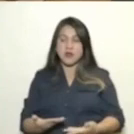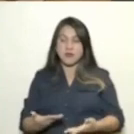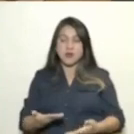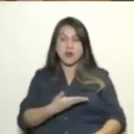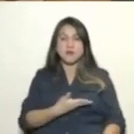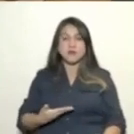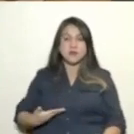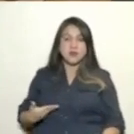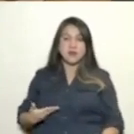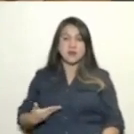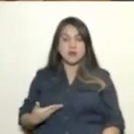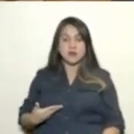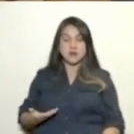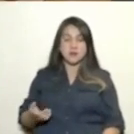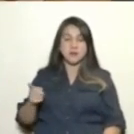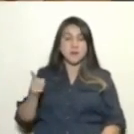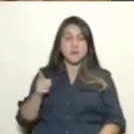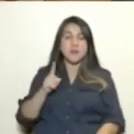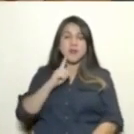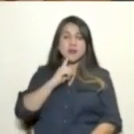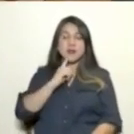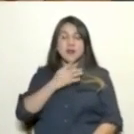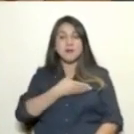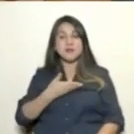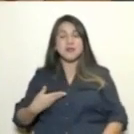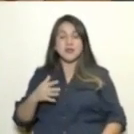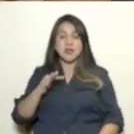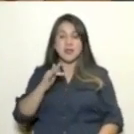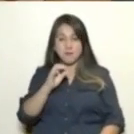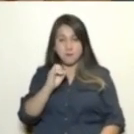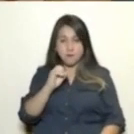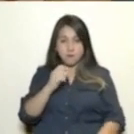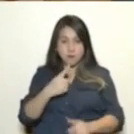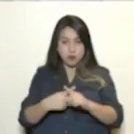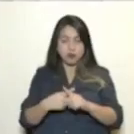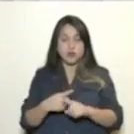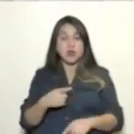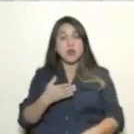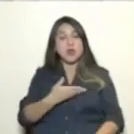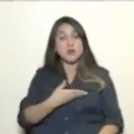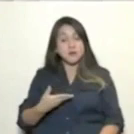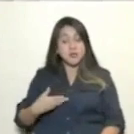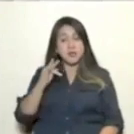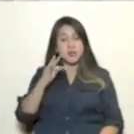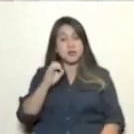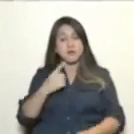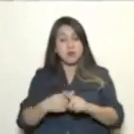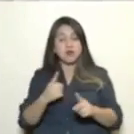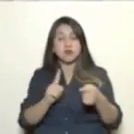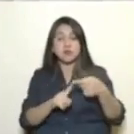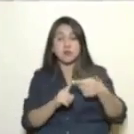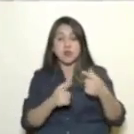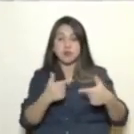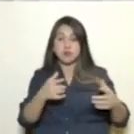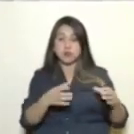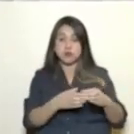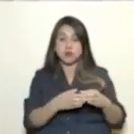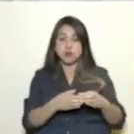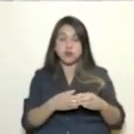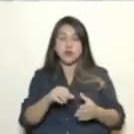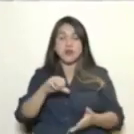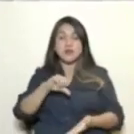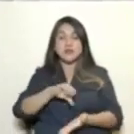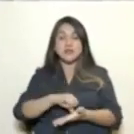el presidente Zedillo, tener al presidente Fox. Y el presidente Fox, un partido más bien de